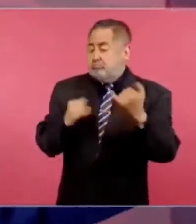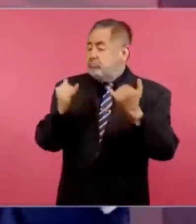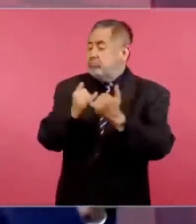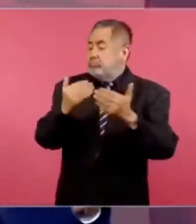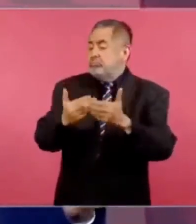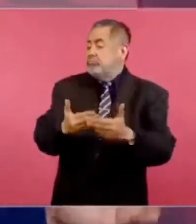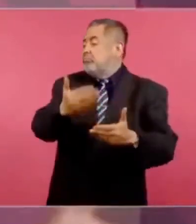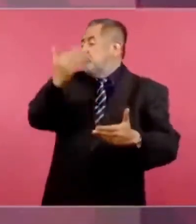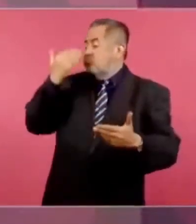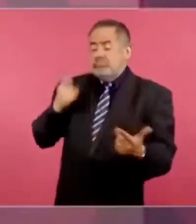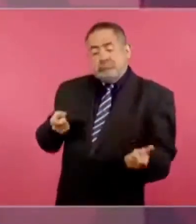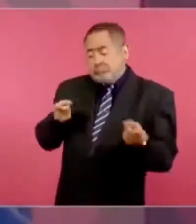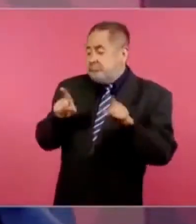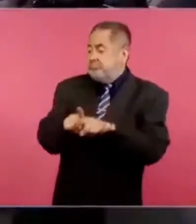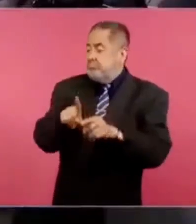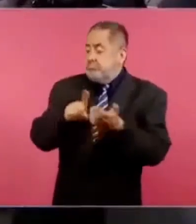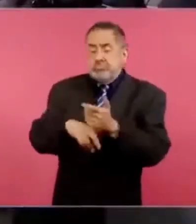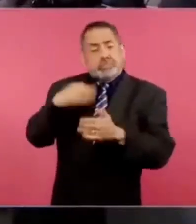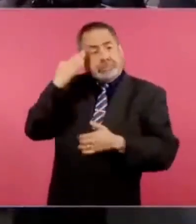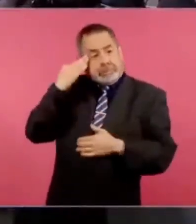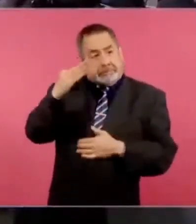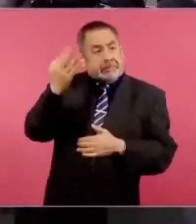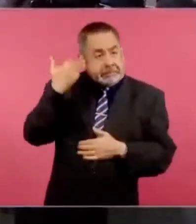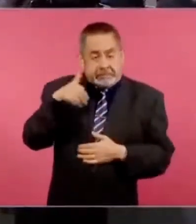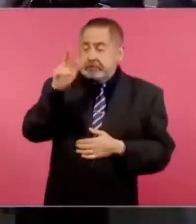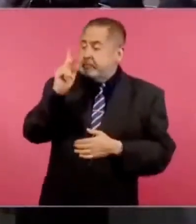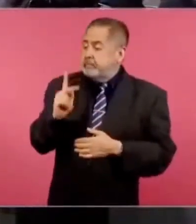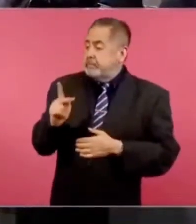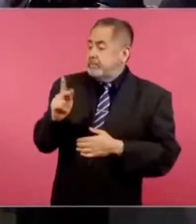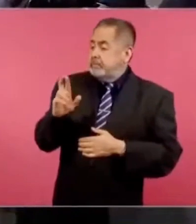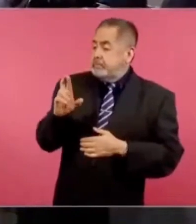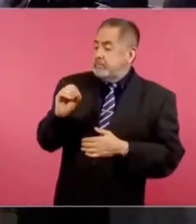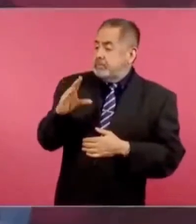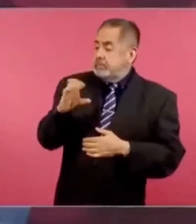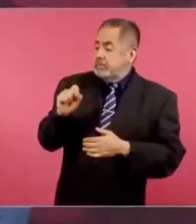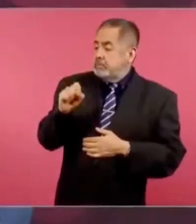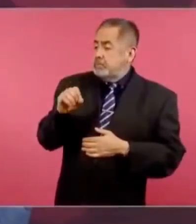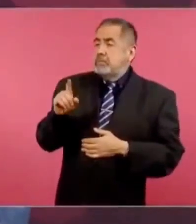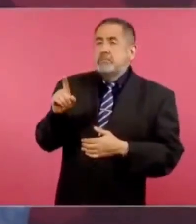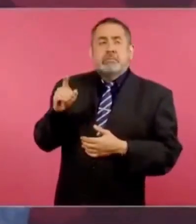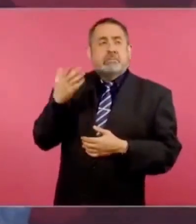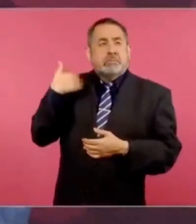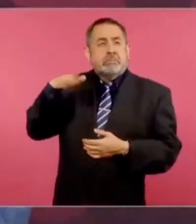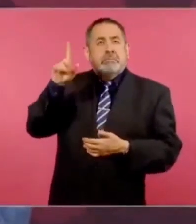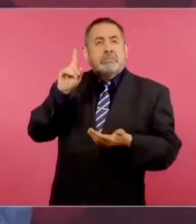fue Proceso, la revista Proceso en los años 70.